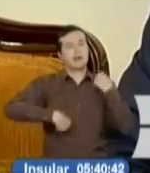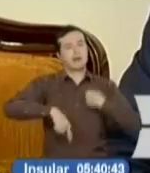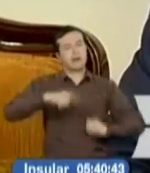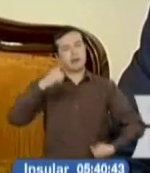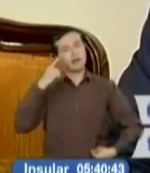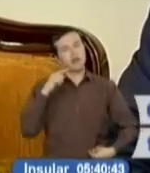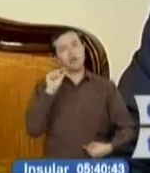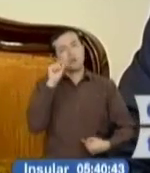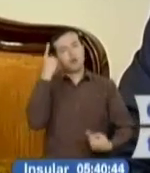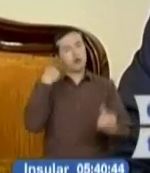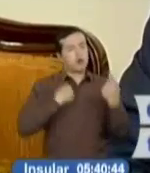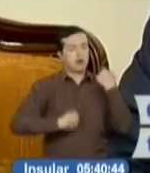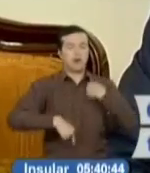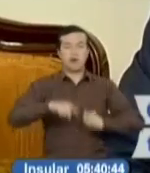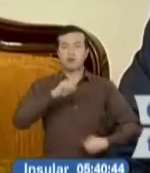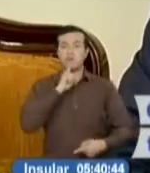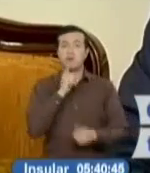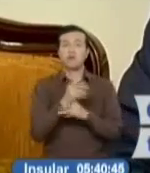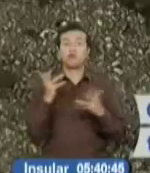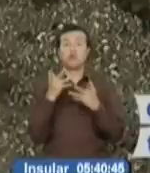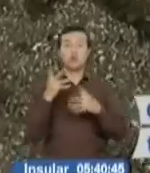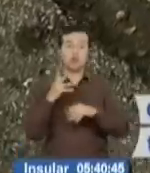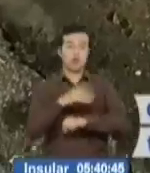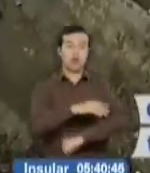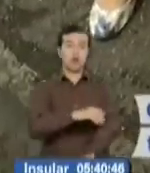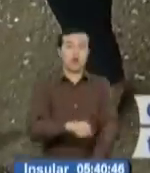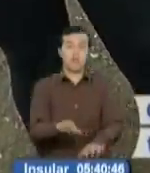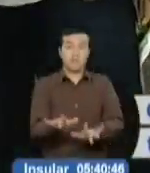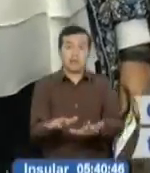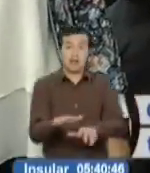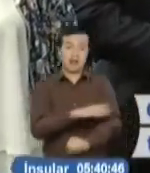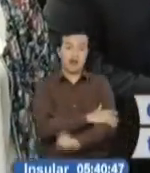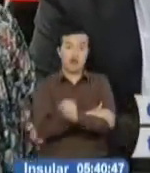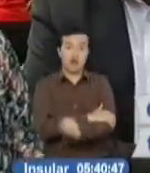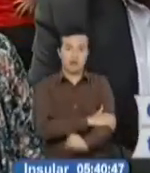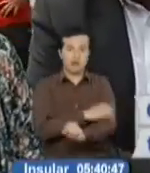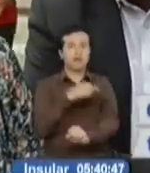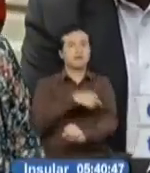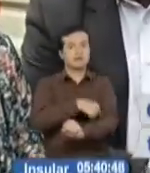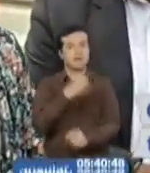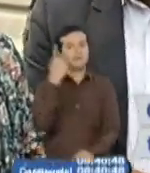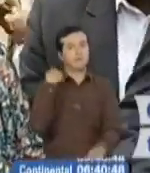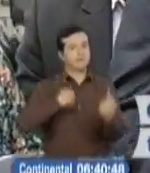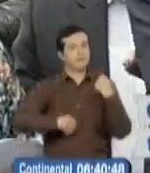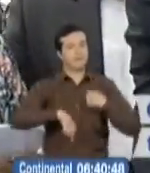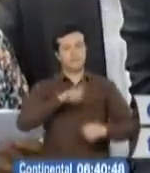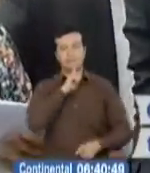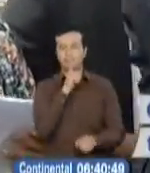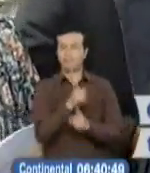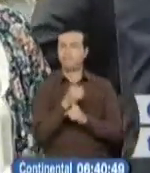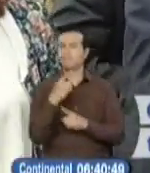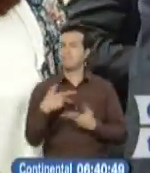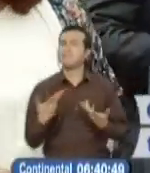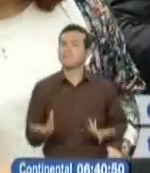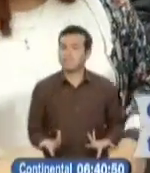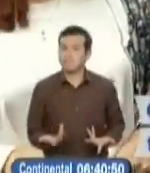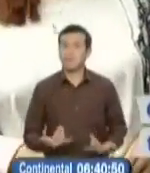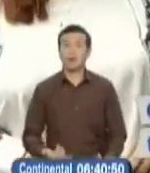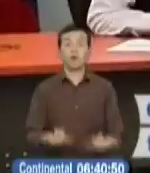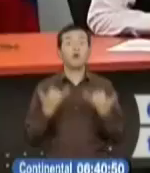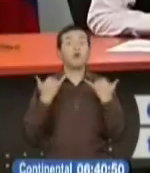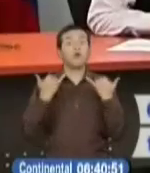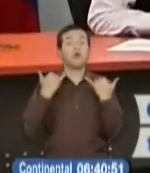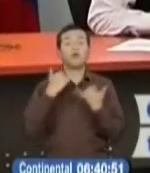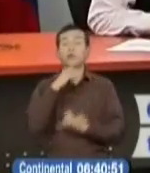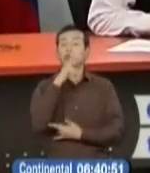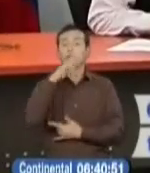son heridas leves en la parte de su rodilla. Para determinar las responsabilidades del atentado, trabajan las